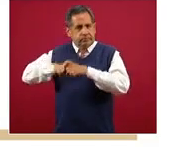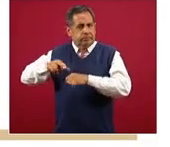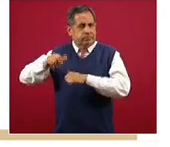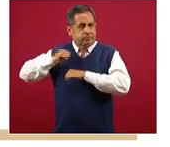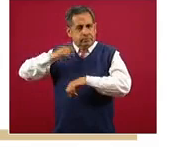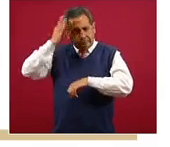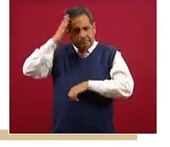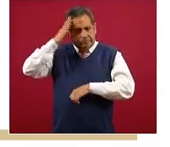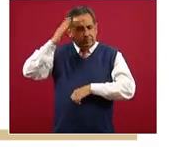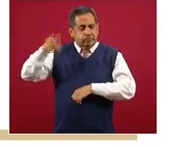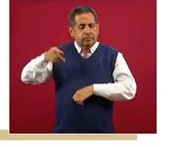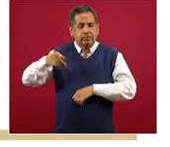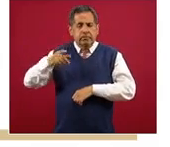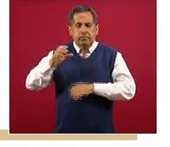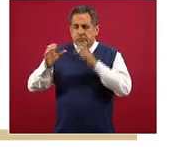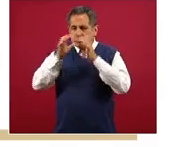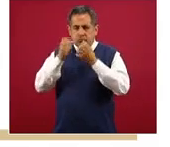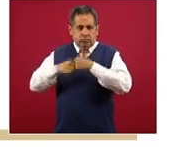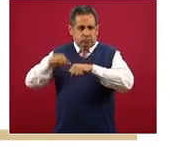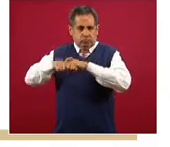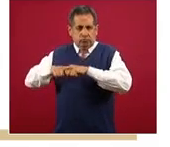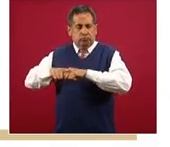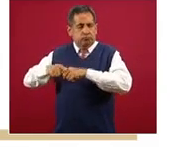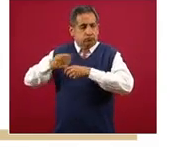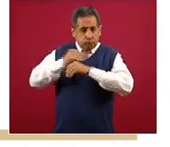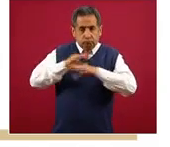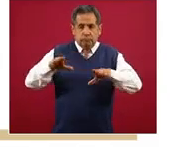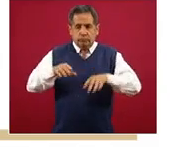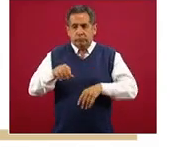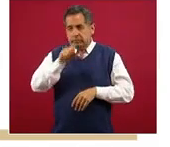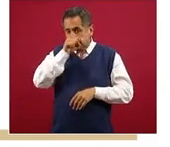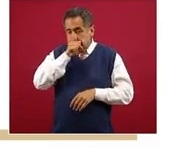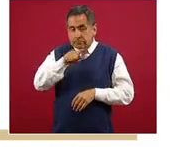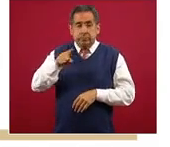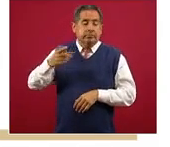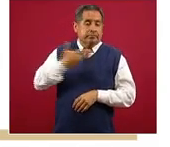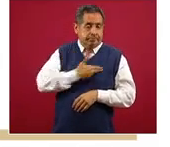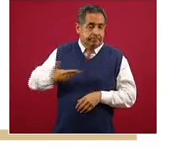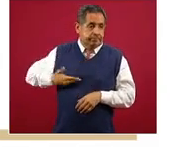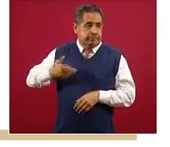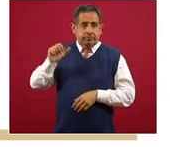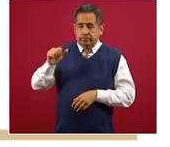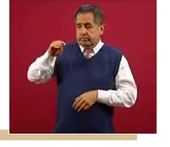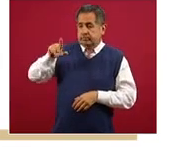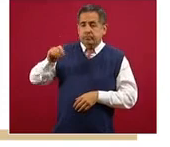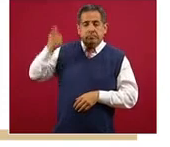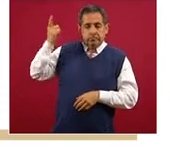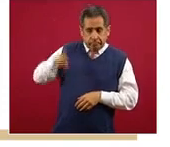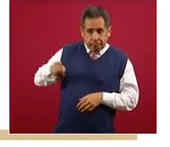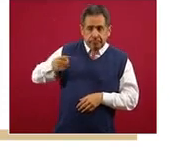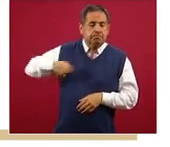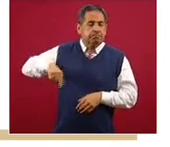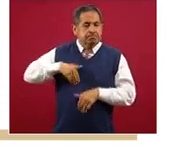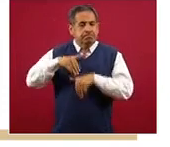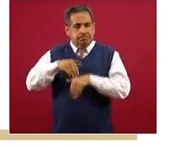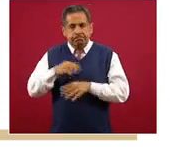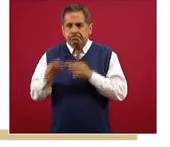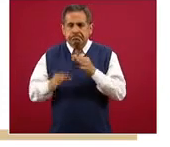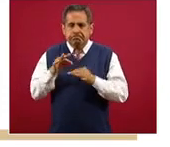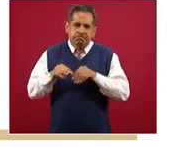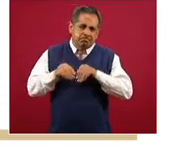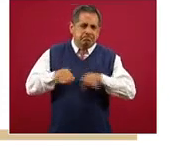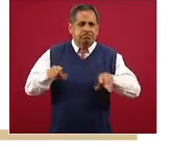Comunicación Social y vocero de la Presidencia, siguiendo una instrucción del presidente Andrés Manuel López Obrador de